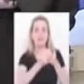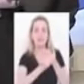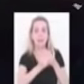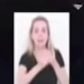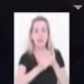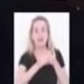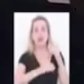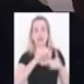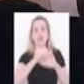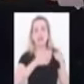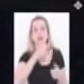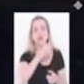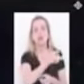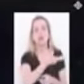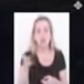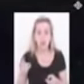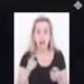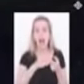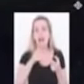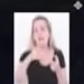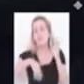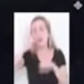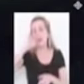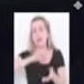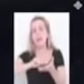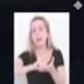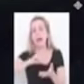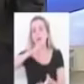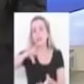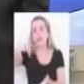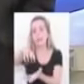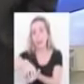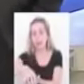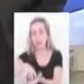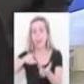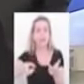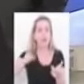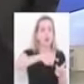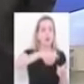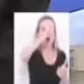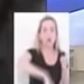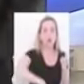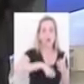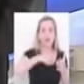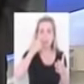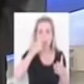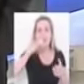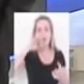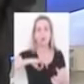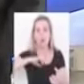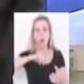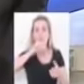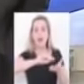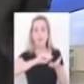contratados y por esto el estado termina siendo uno de los grandes en gris porque tiene más cantidad de gente contratada casi que personal en